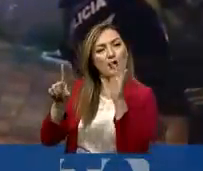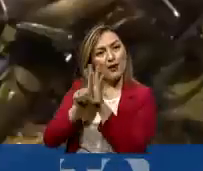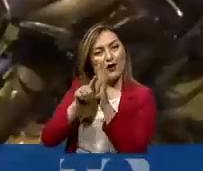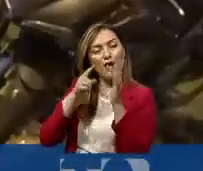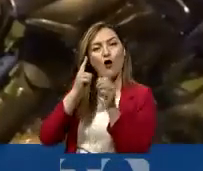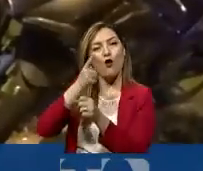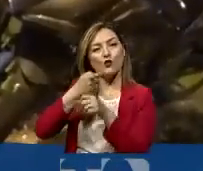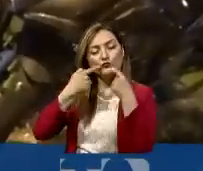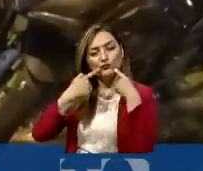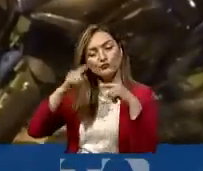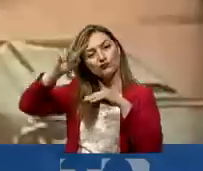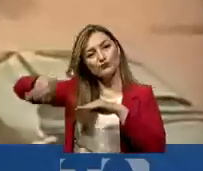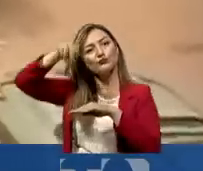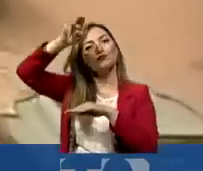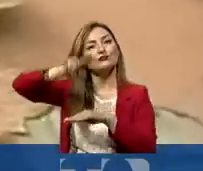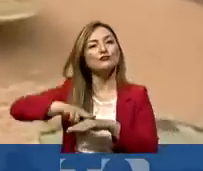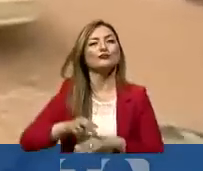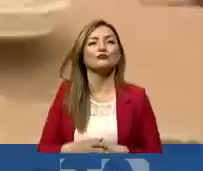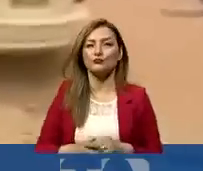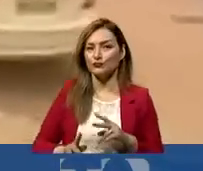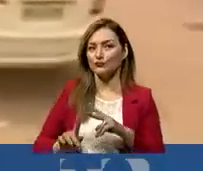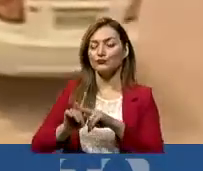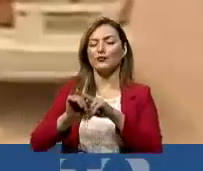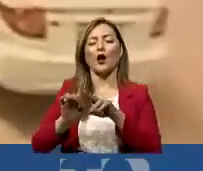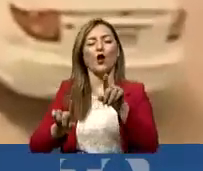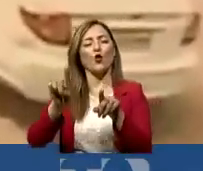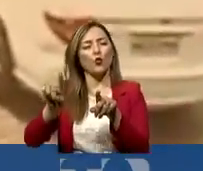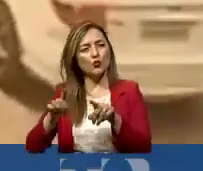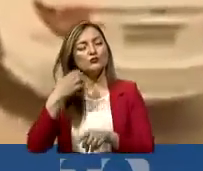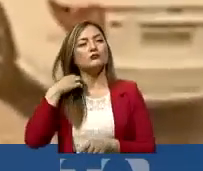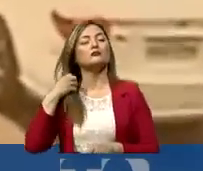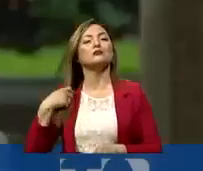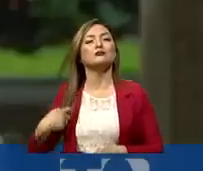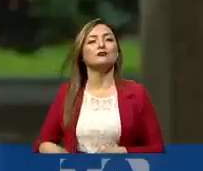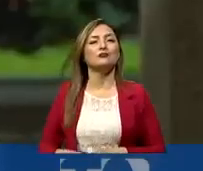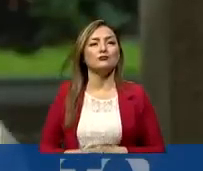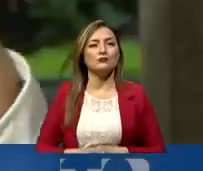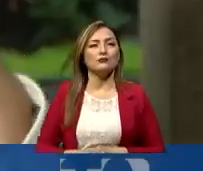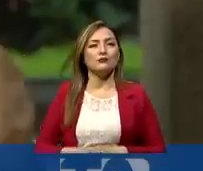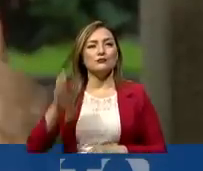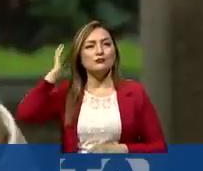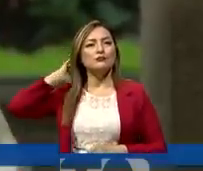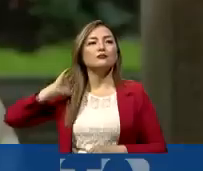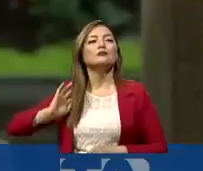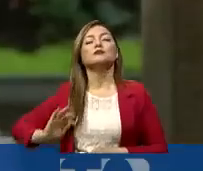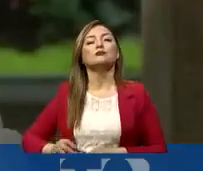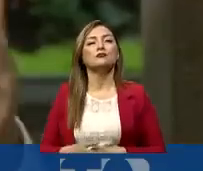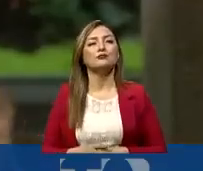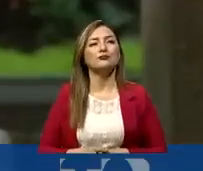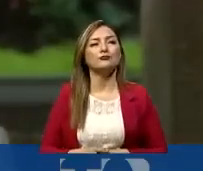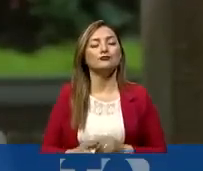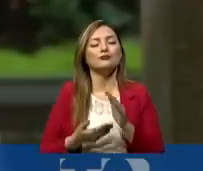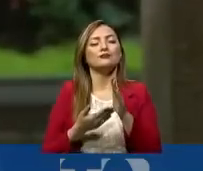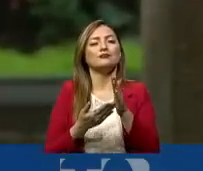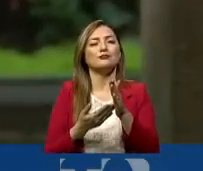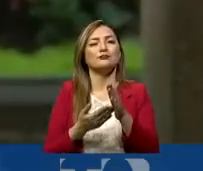nacional con otras excepciones de acuerdo con la estadística de esa jurisdicción. Por ejemplo, si ellos desean, se me ocurre,